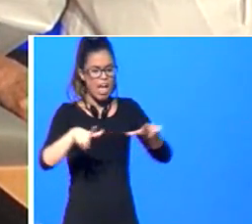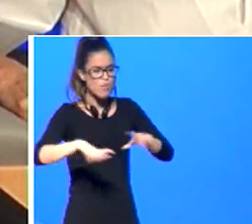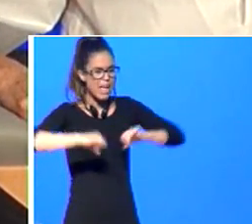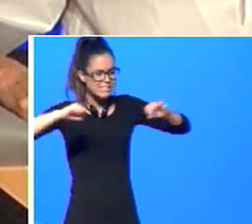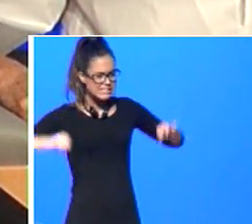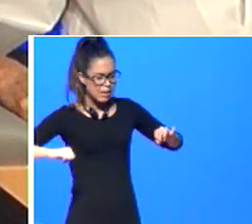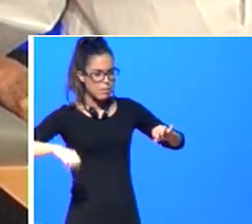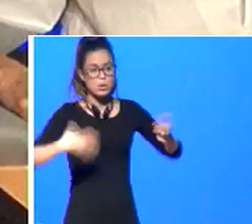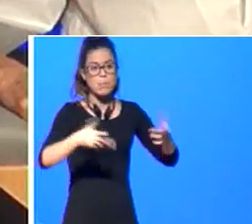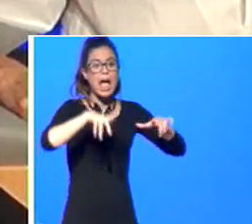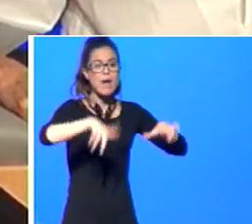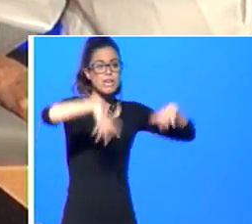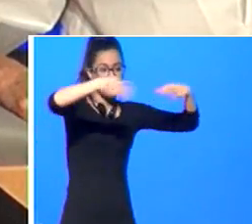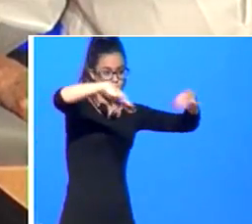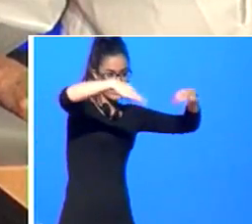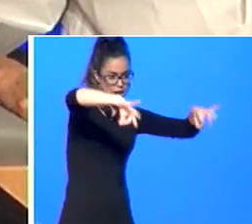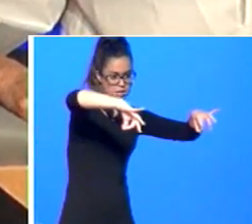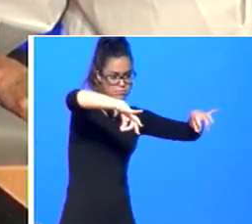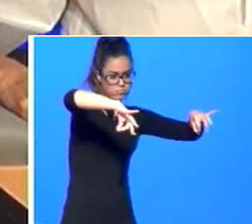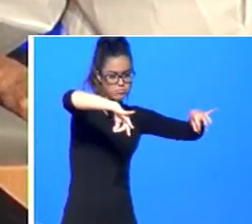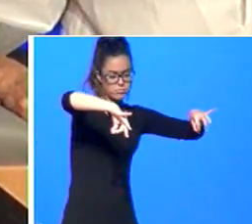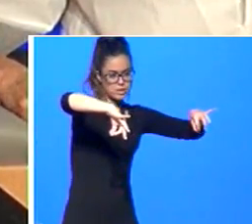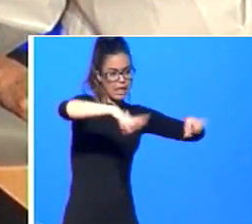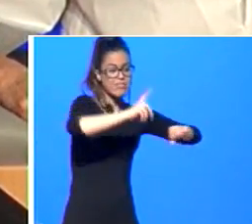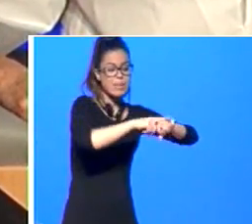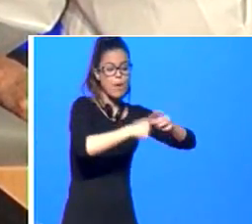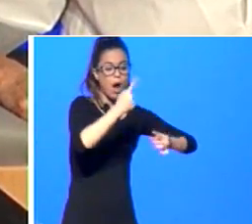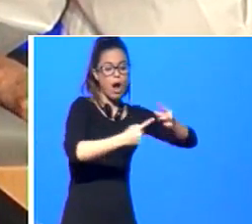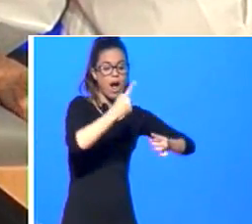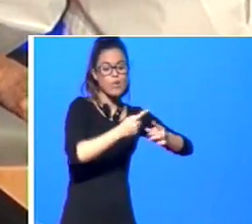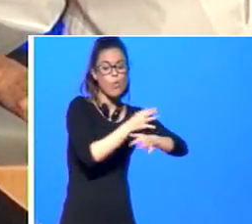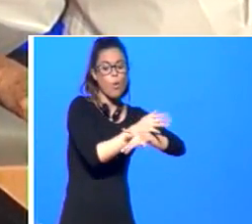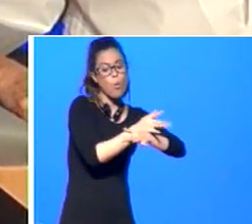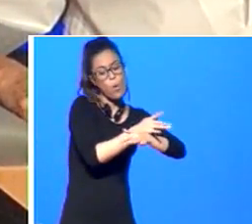aulas ordinarias compartían tiempo de juego con alumnado